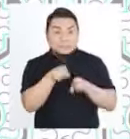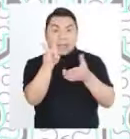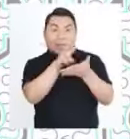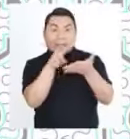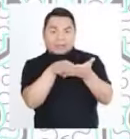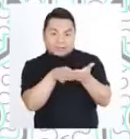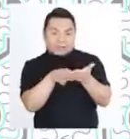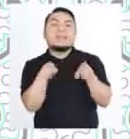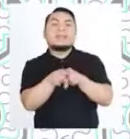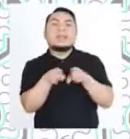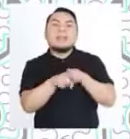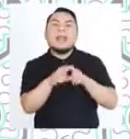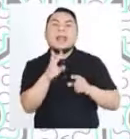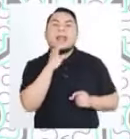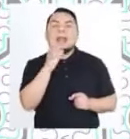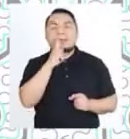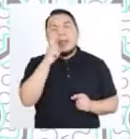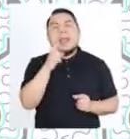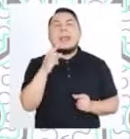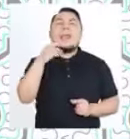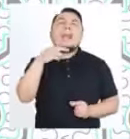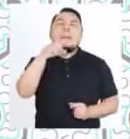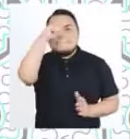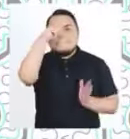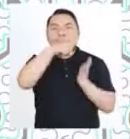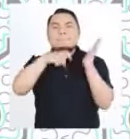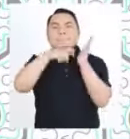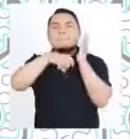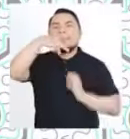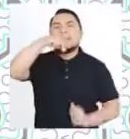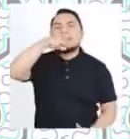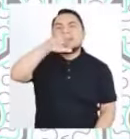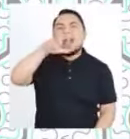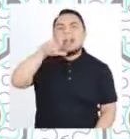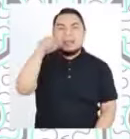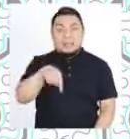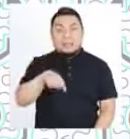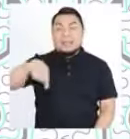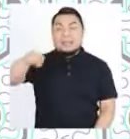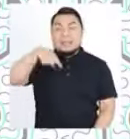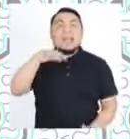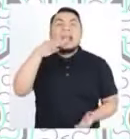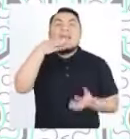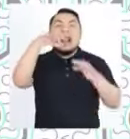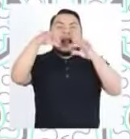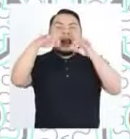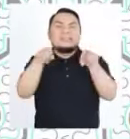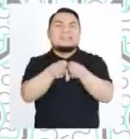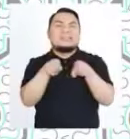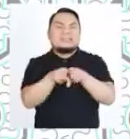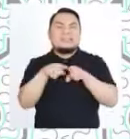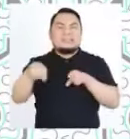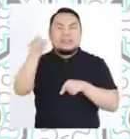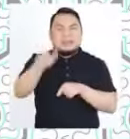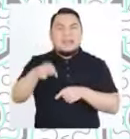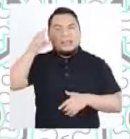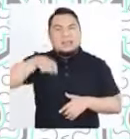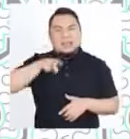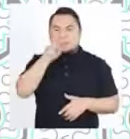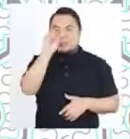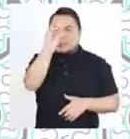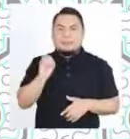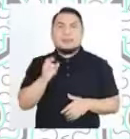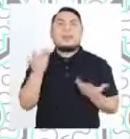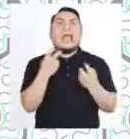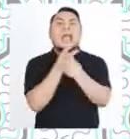la lectura también hablan de los minerales. Dice que el ser humano requiere de 20 minerales. Uno de